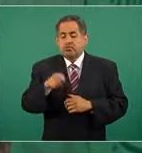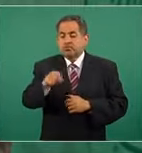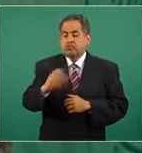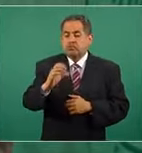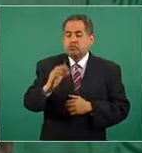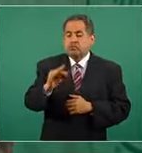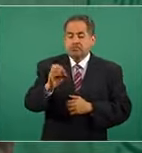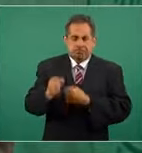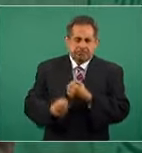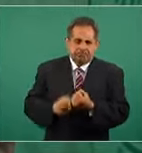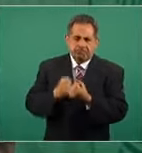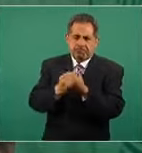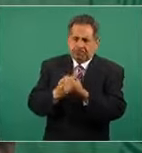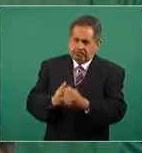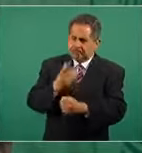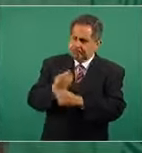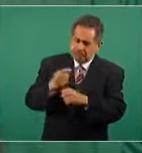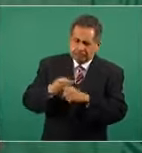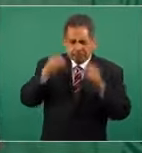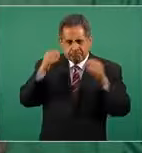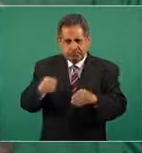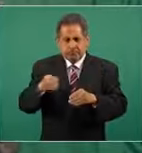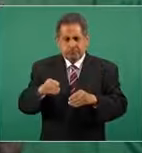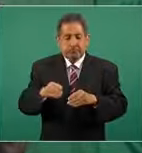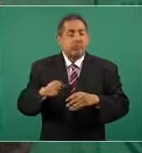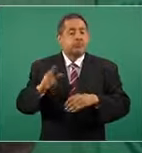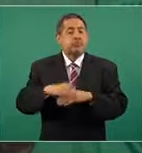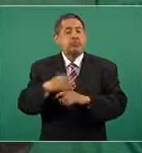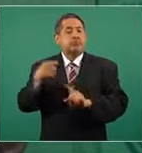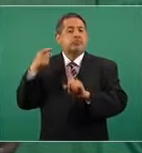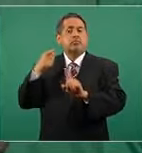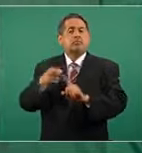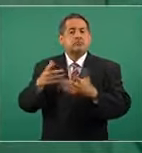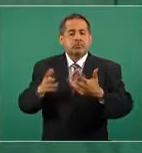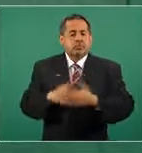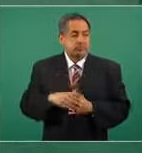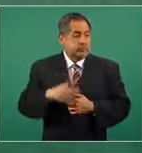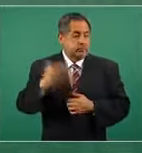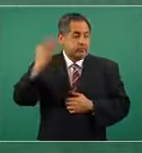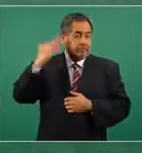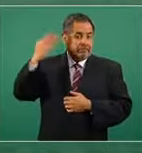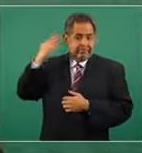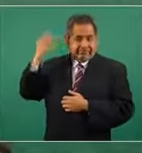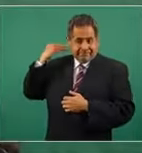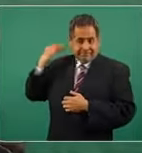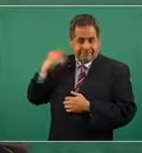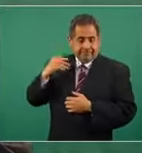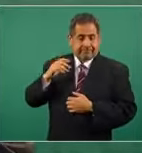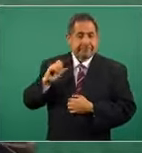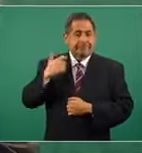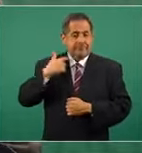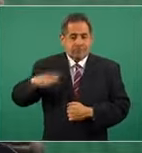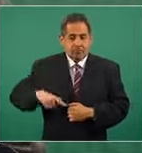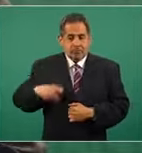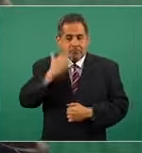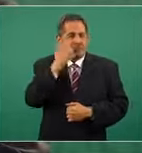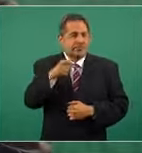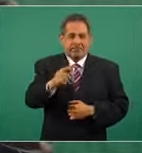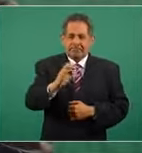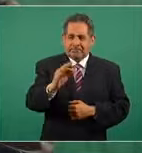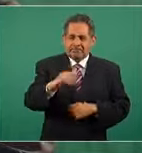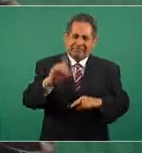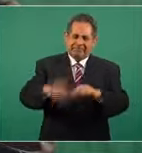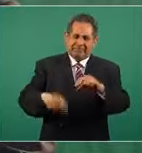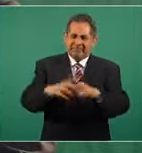fortaleciendo a la Comisión Federal de Electricidad, porque el objetivo era destruir a la Comisión Federal